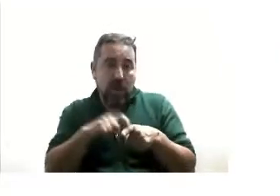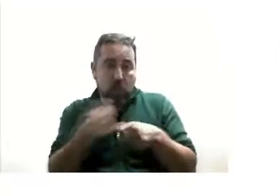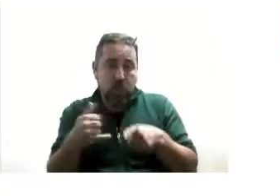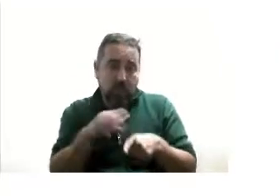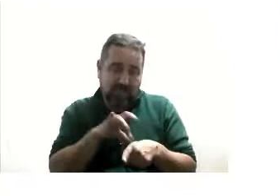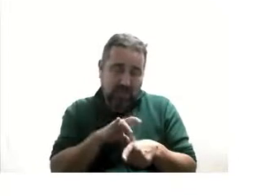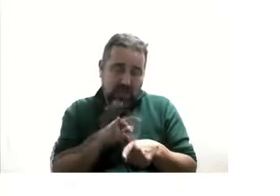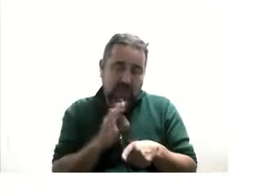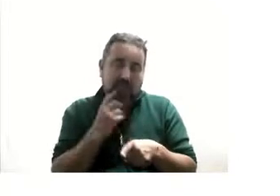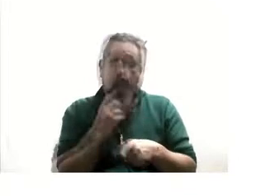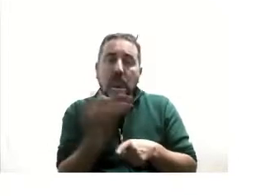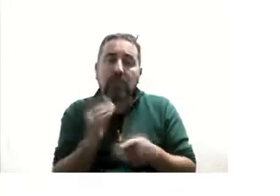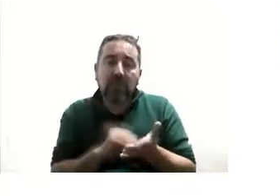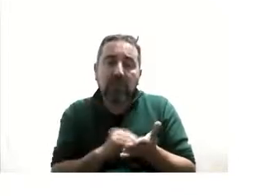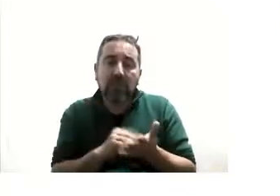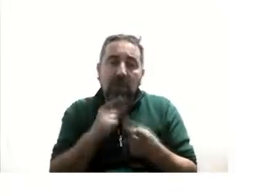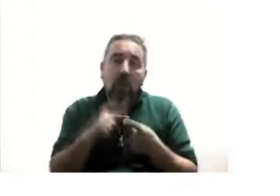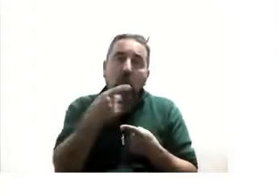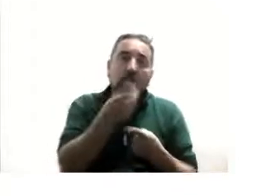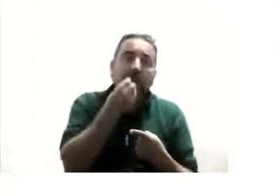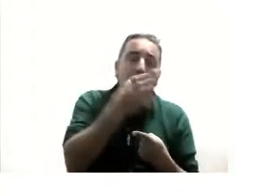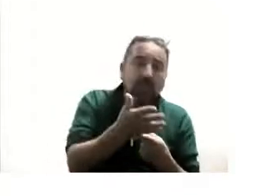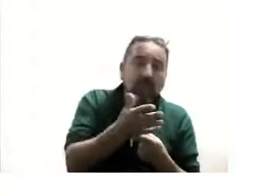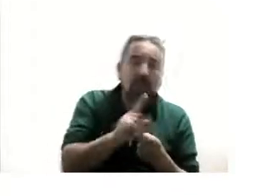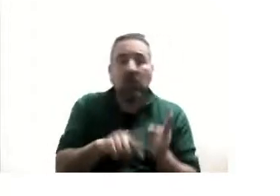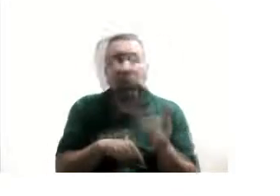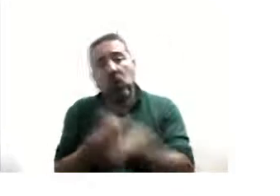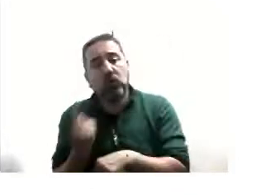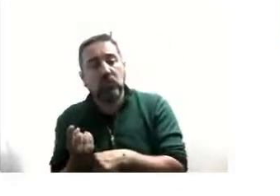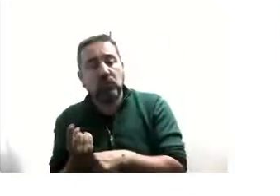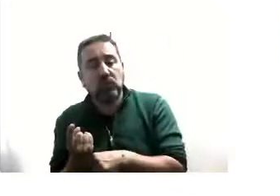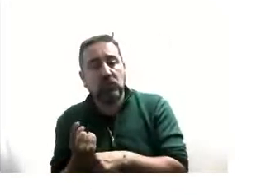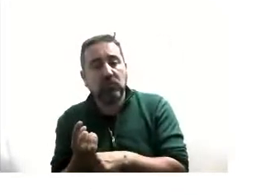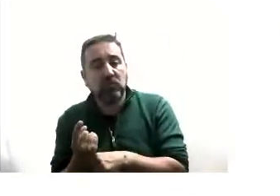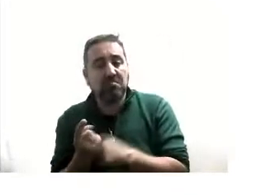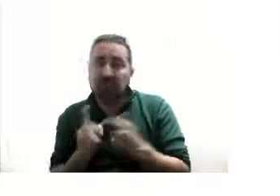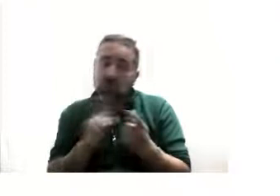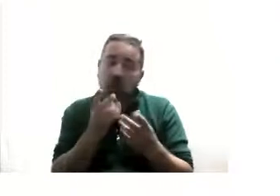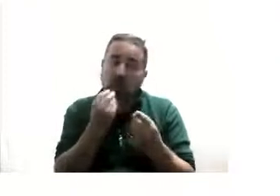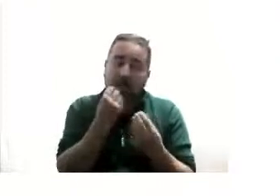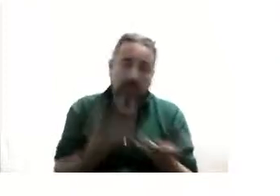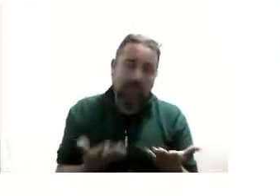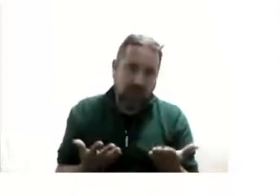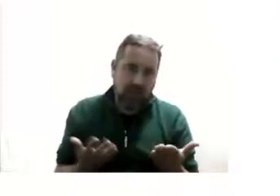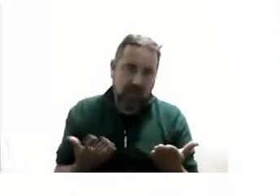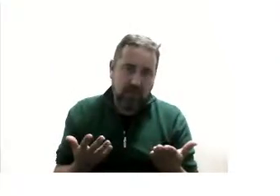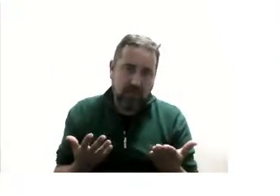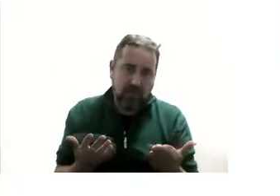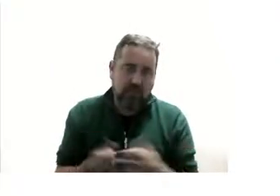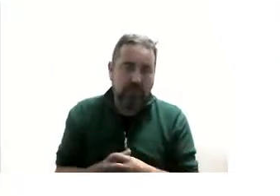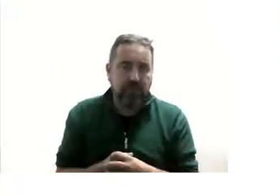en muchos casos por qué unos van bien y otros casos no van tan bien,